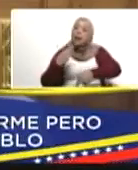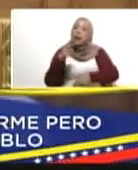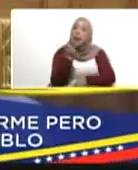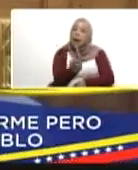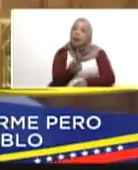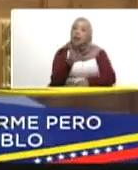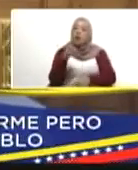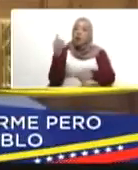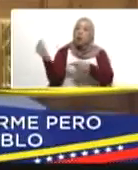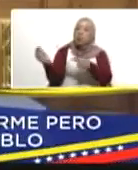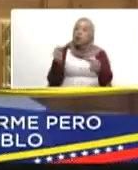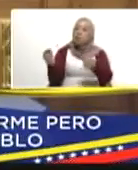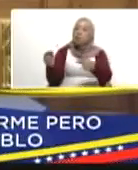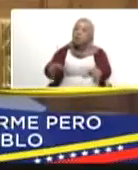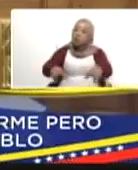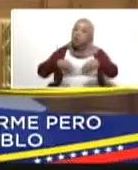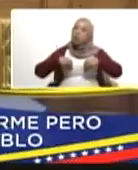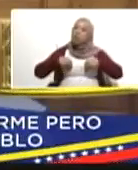debatidas